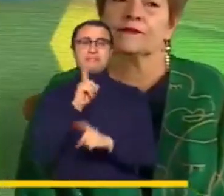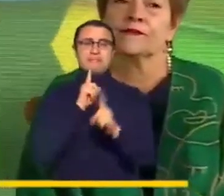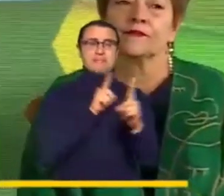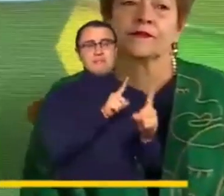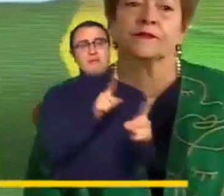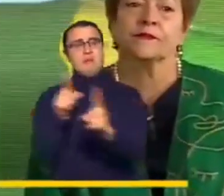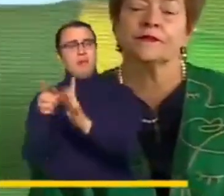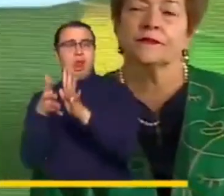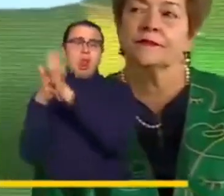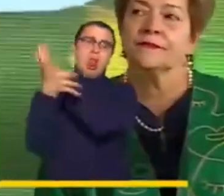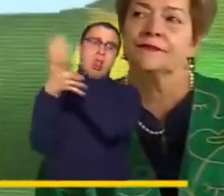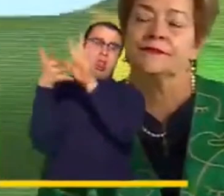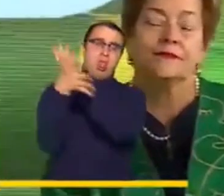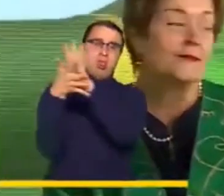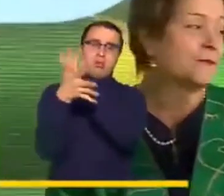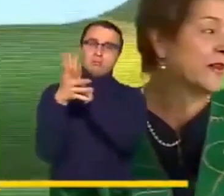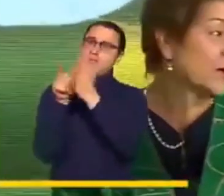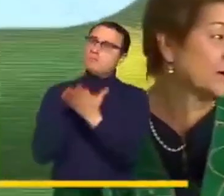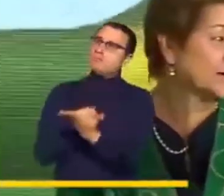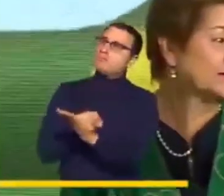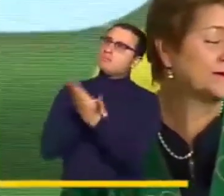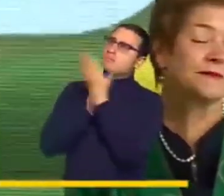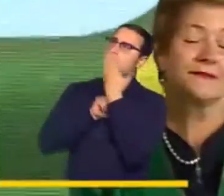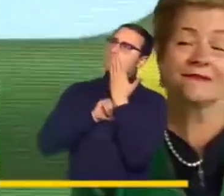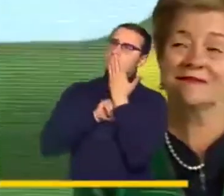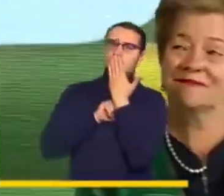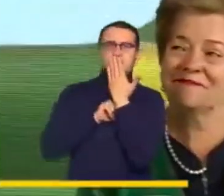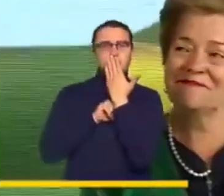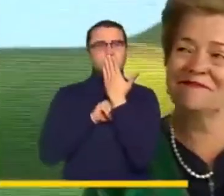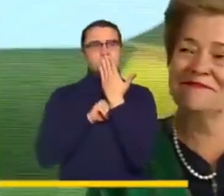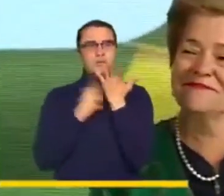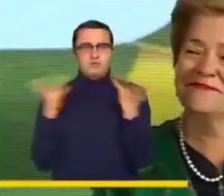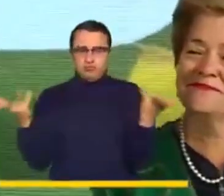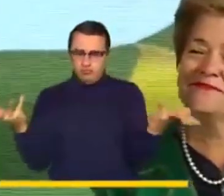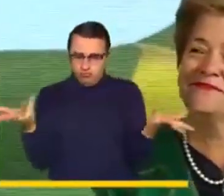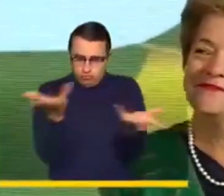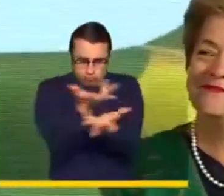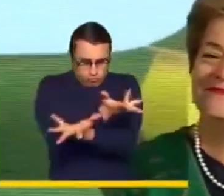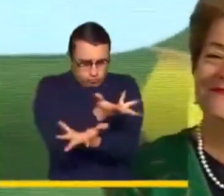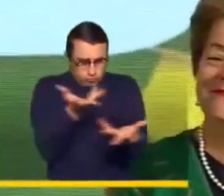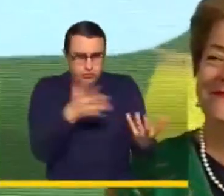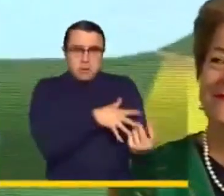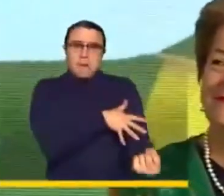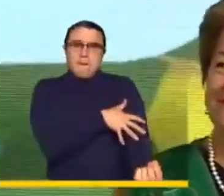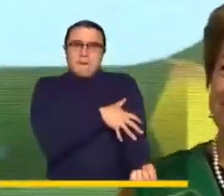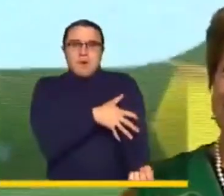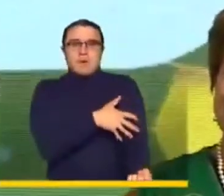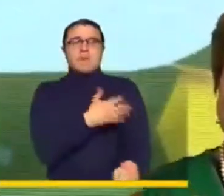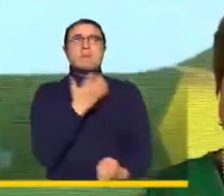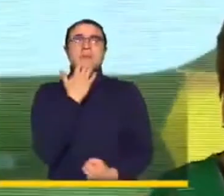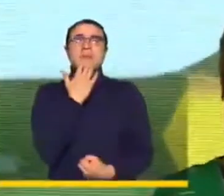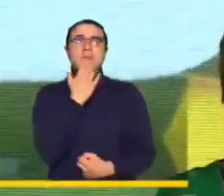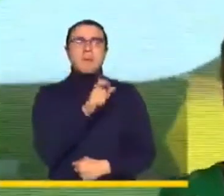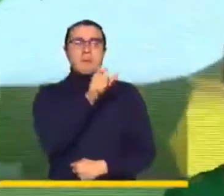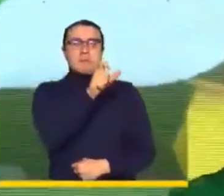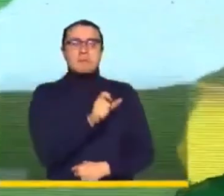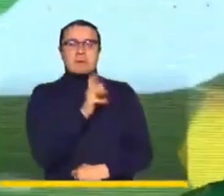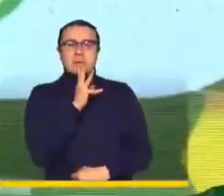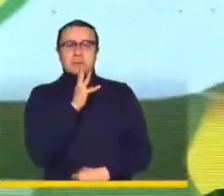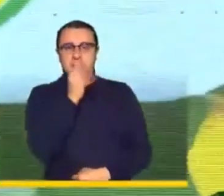van mostrando unas relaciones de poder. Por ejemplo, la palabra desechable,